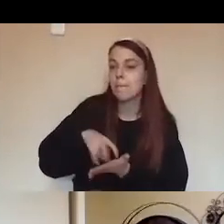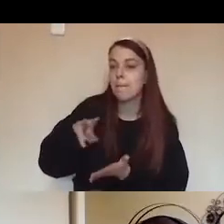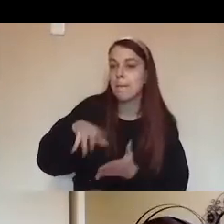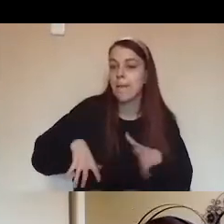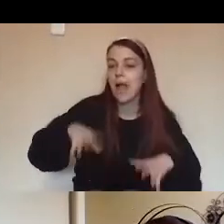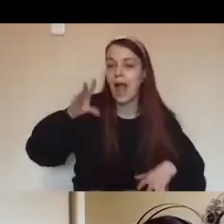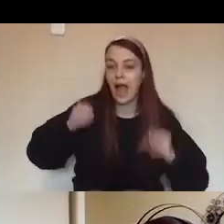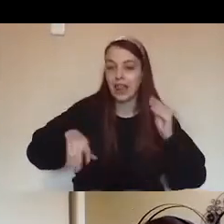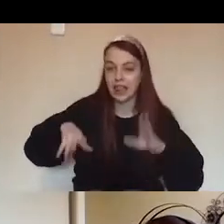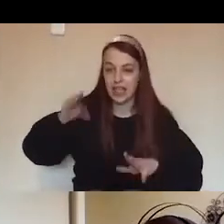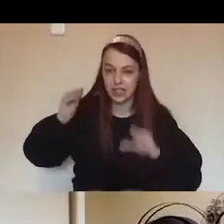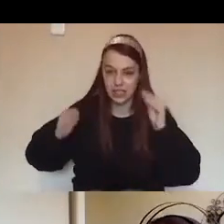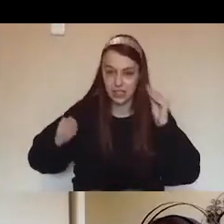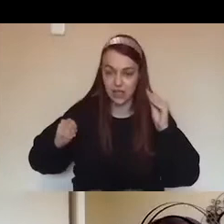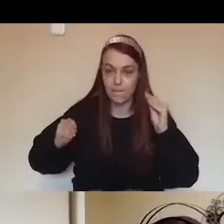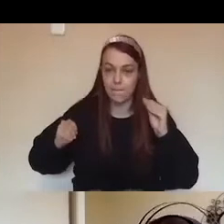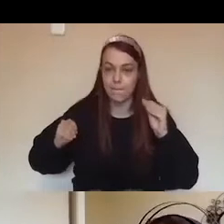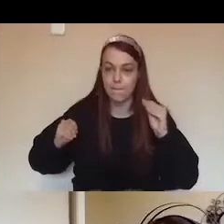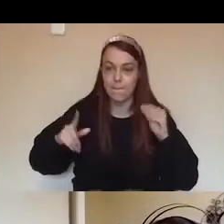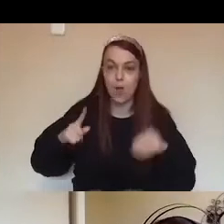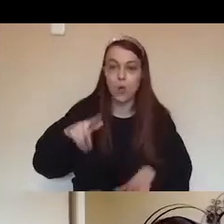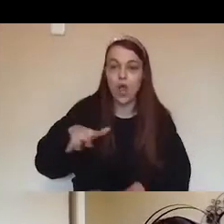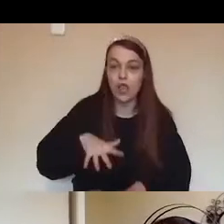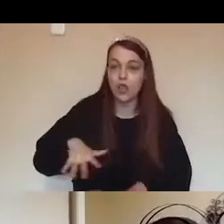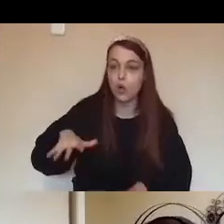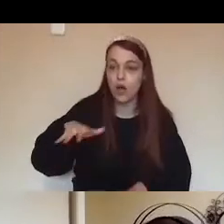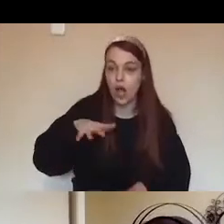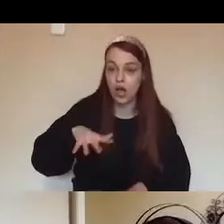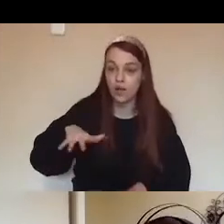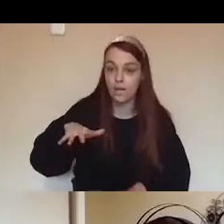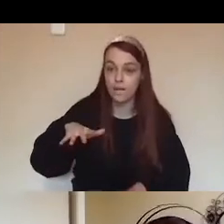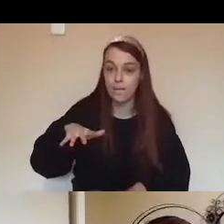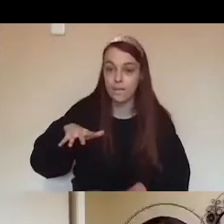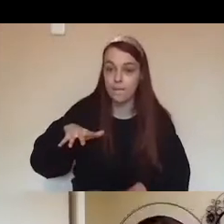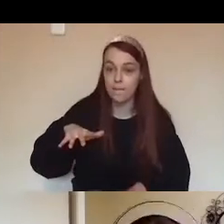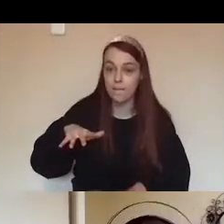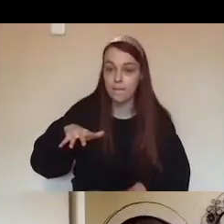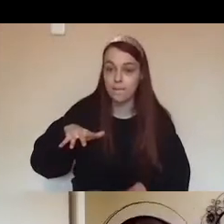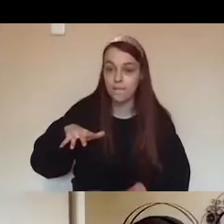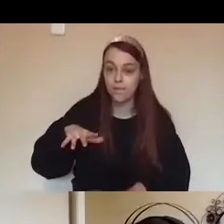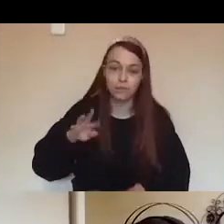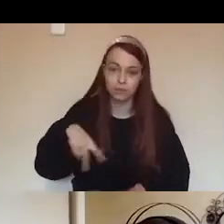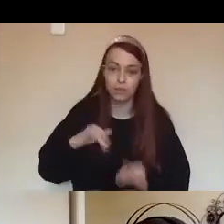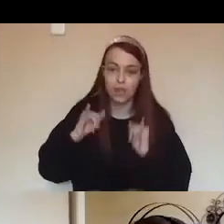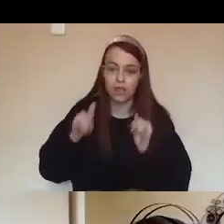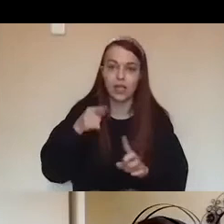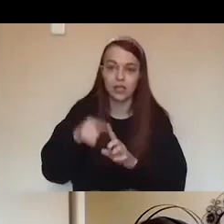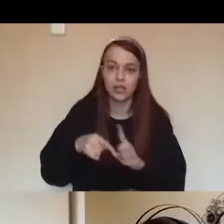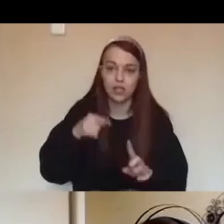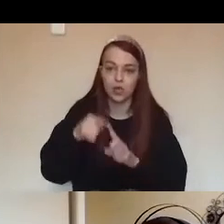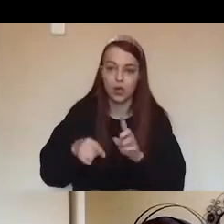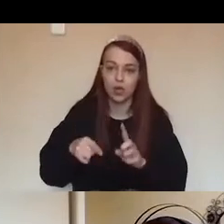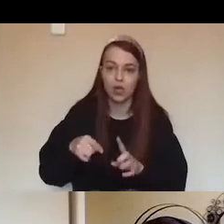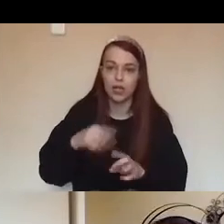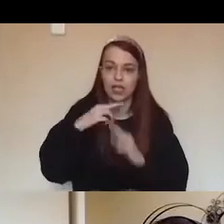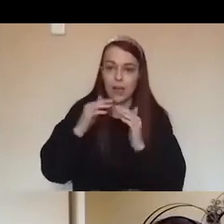Andes, un lugar, una zona que está en un espacio, un destino turístico, que es Alto Cachapoal,